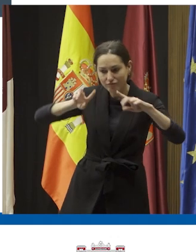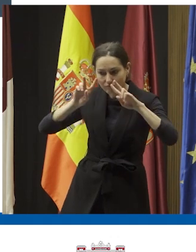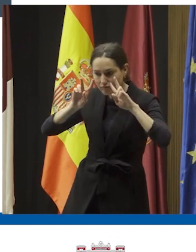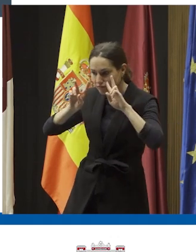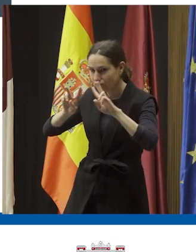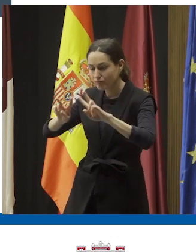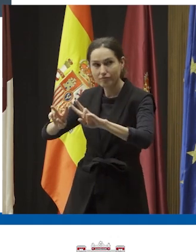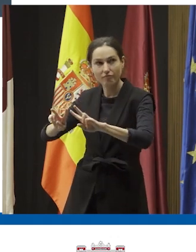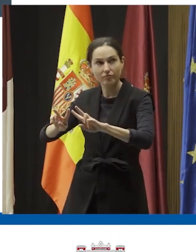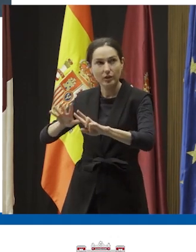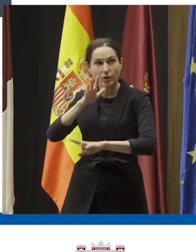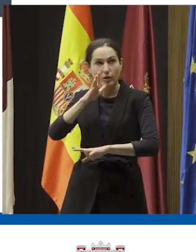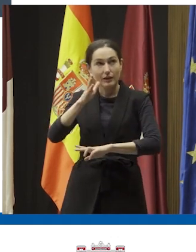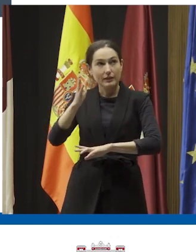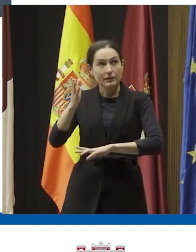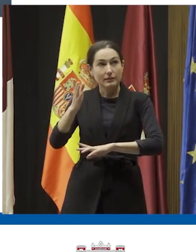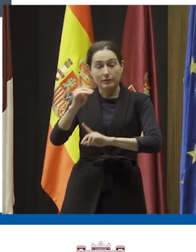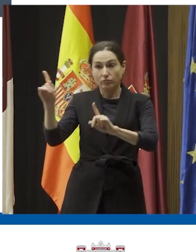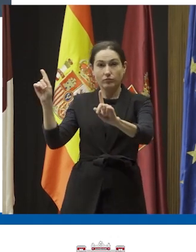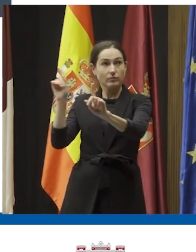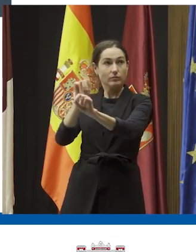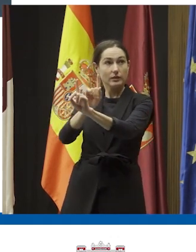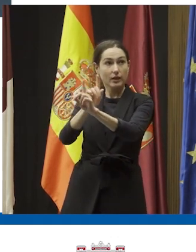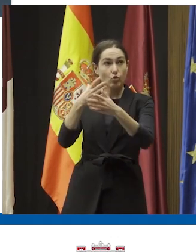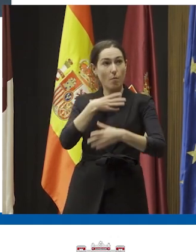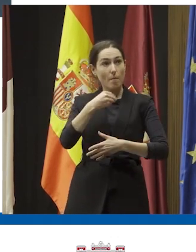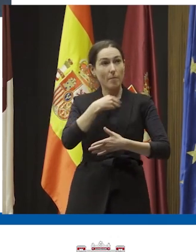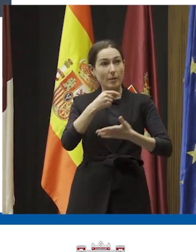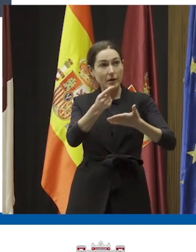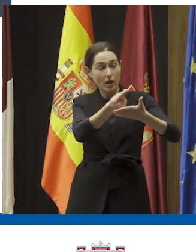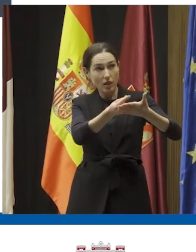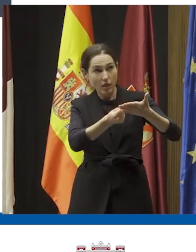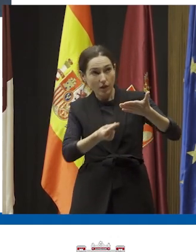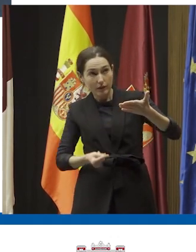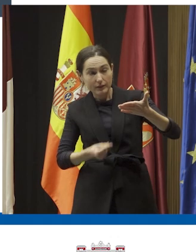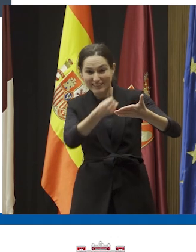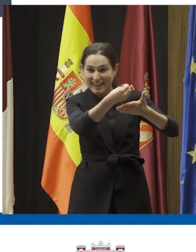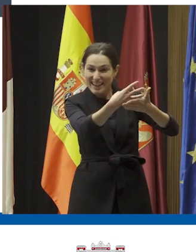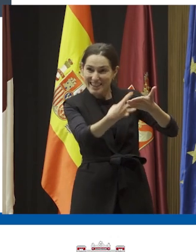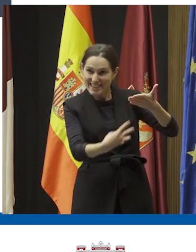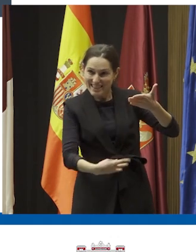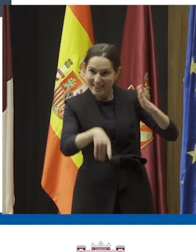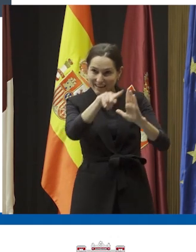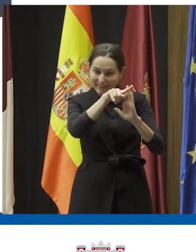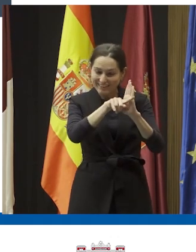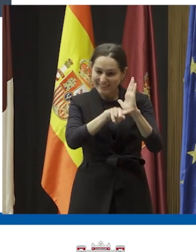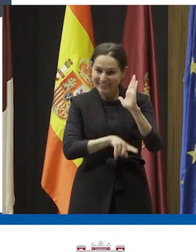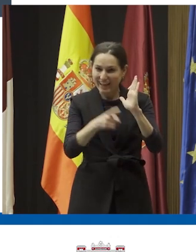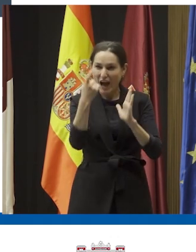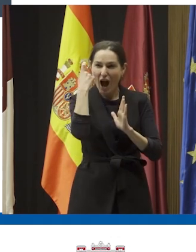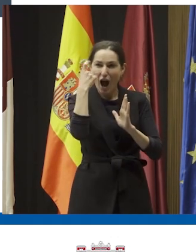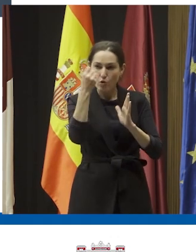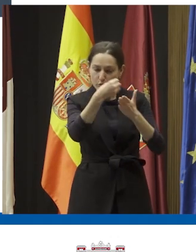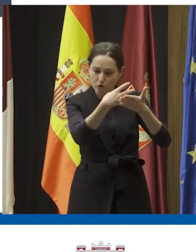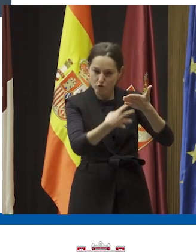está detrás, le ven acá, con un papel, tiene la lista de los alumnos. Bueno, tío, se sabe exactamente bien quiénes eran